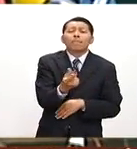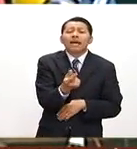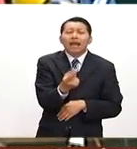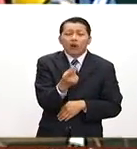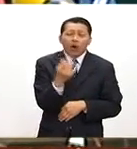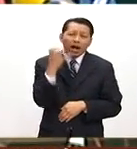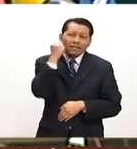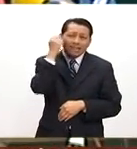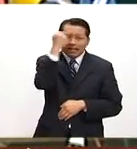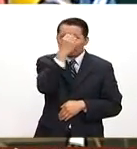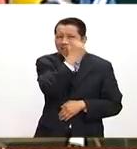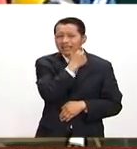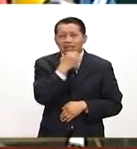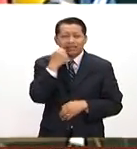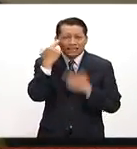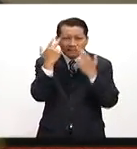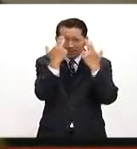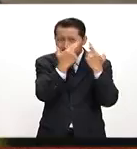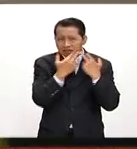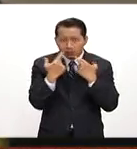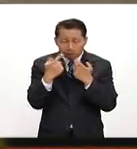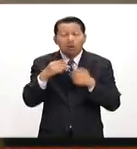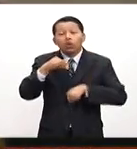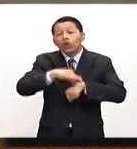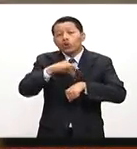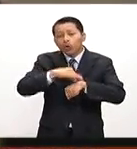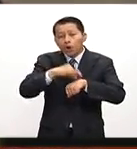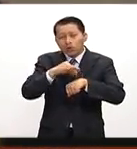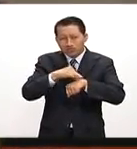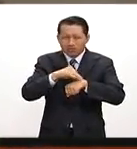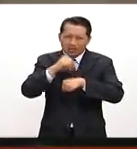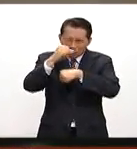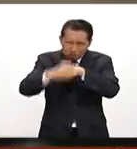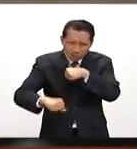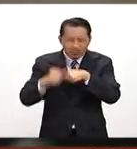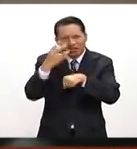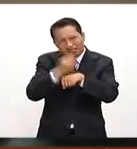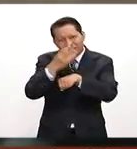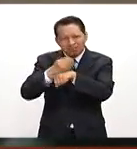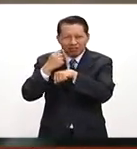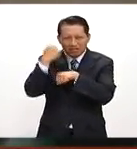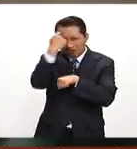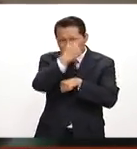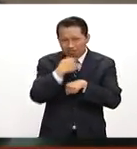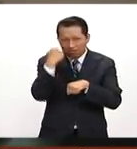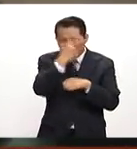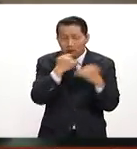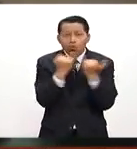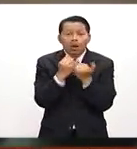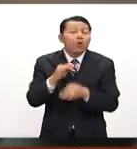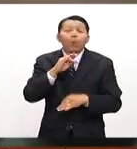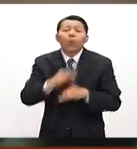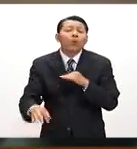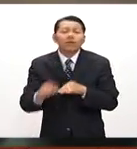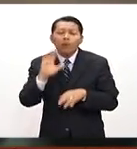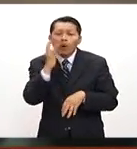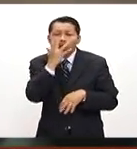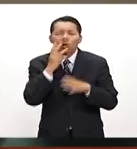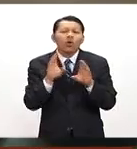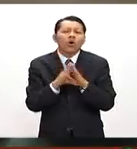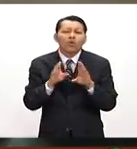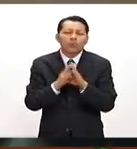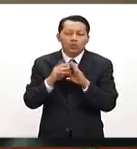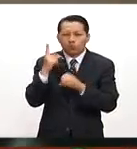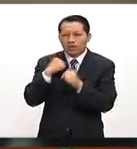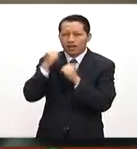la cara y después los médicos le reconstruyeron el rostro. El último de los trasplantes se presentó el año pasado, en el que